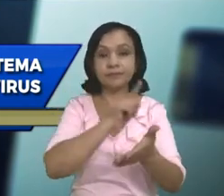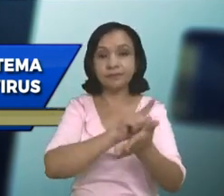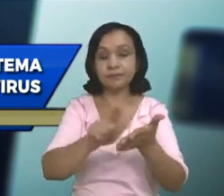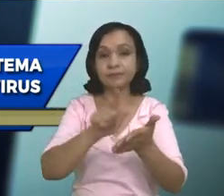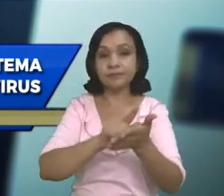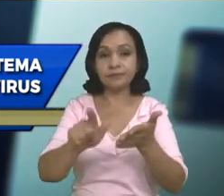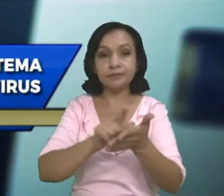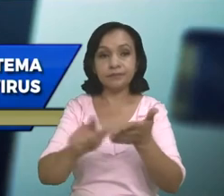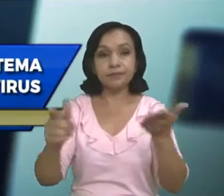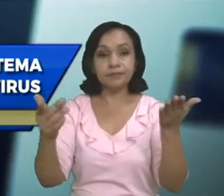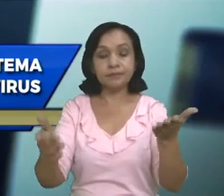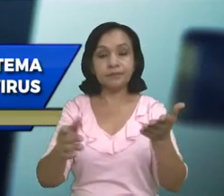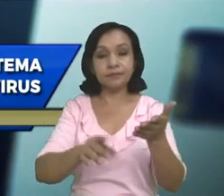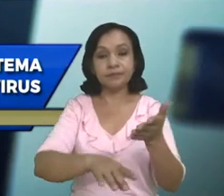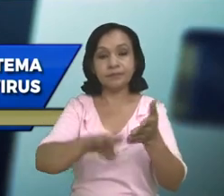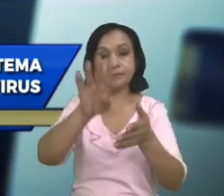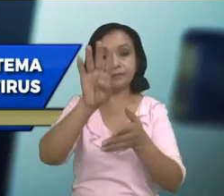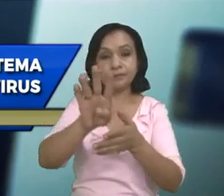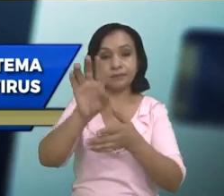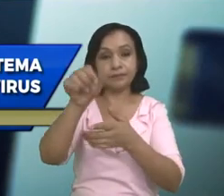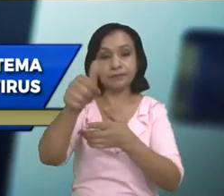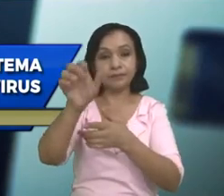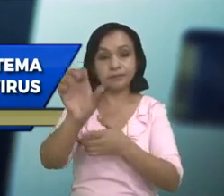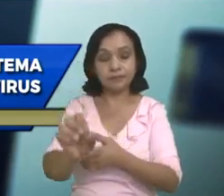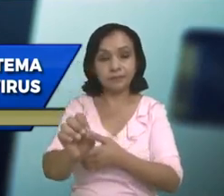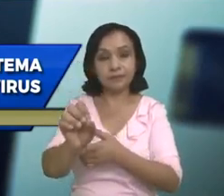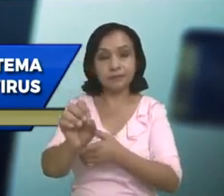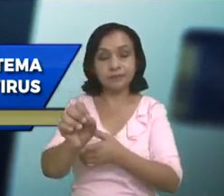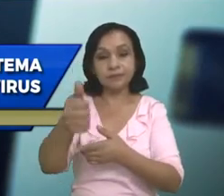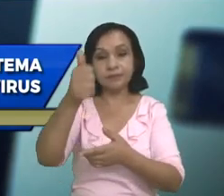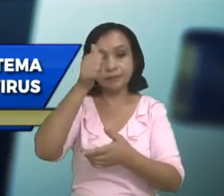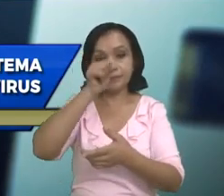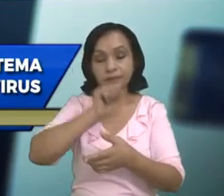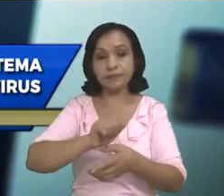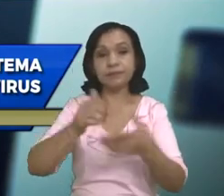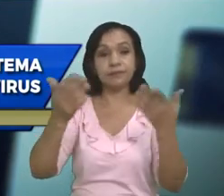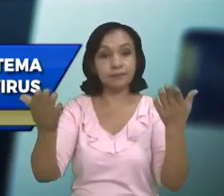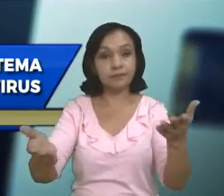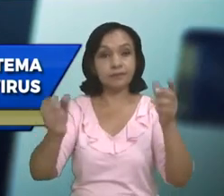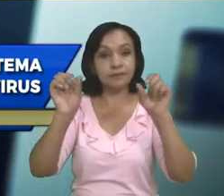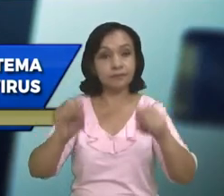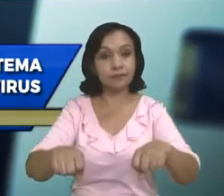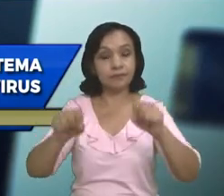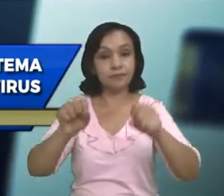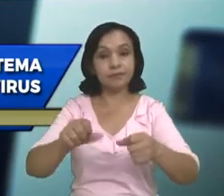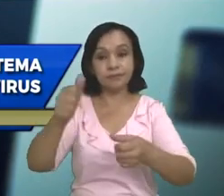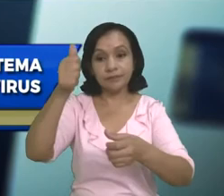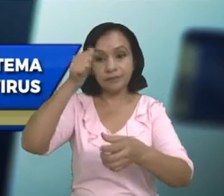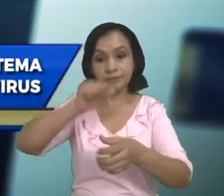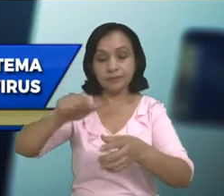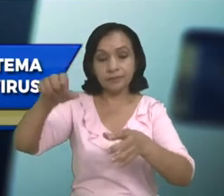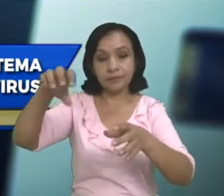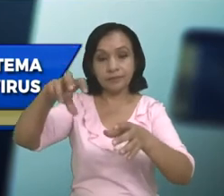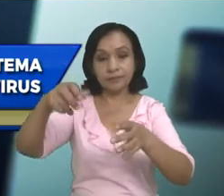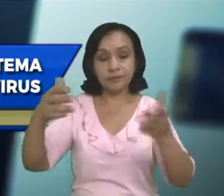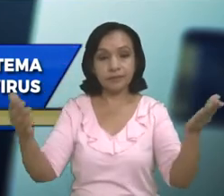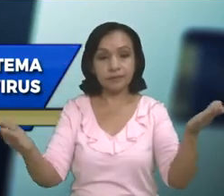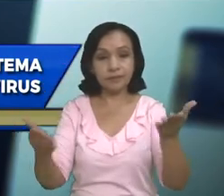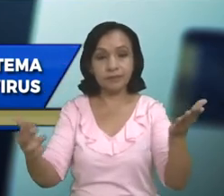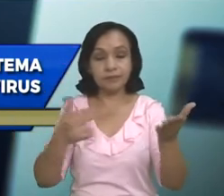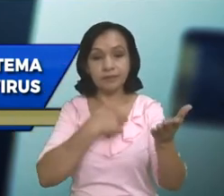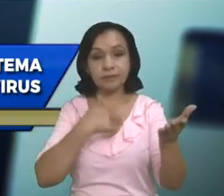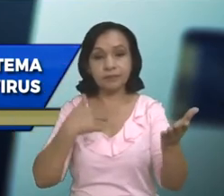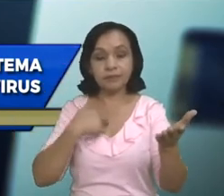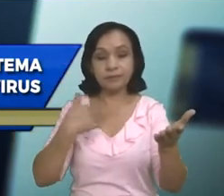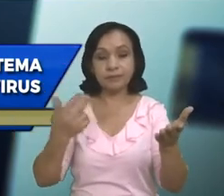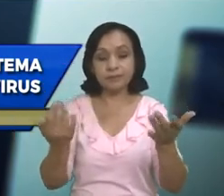leve hecho 400 cc de cloro a un litro de agua entonces un litro de agua 400 cc de cloro